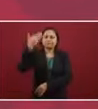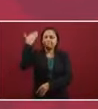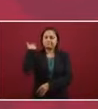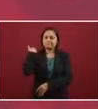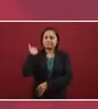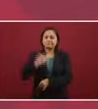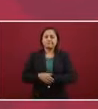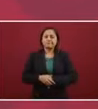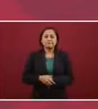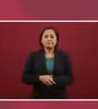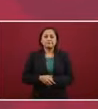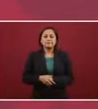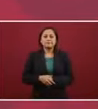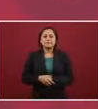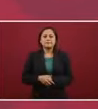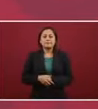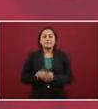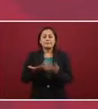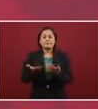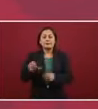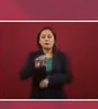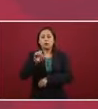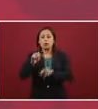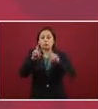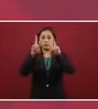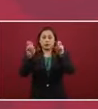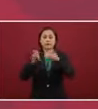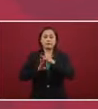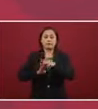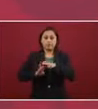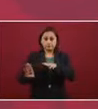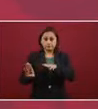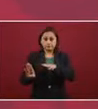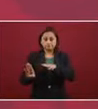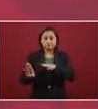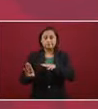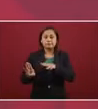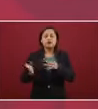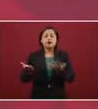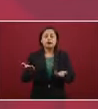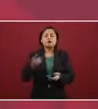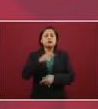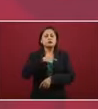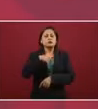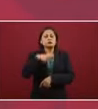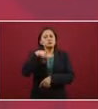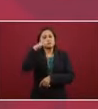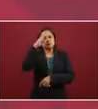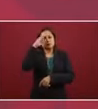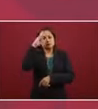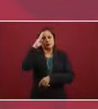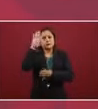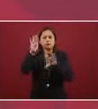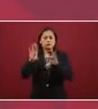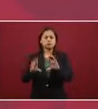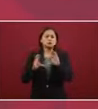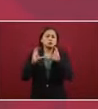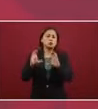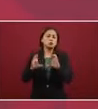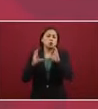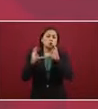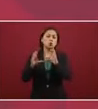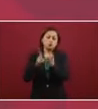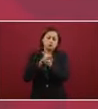En el tema migratorio estamos procurando no violar